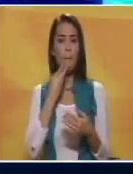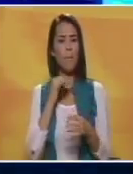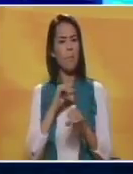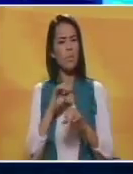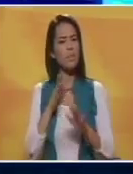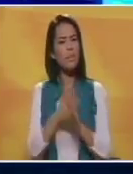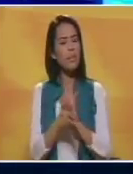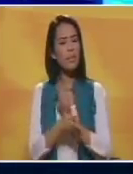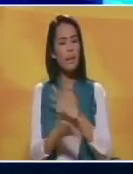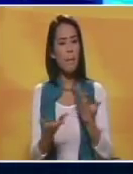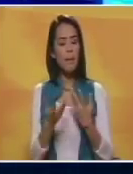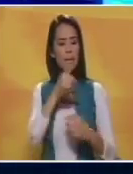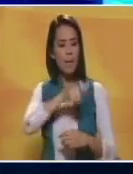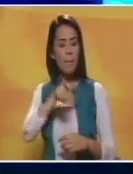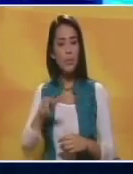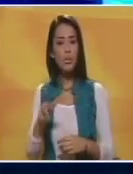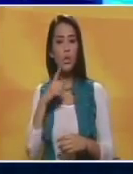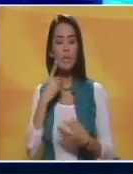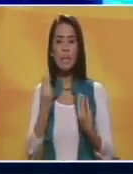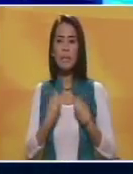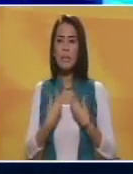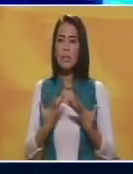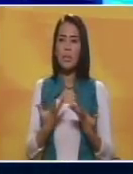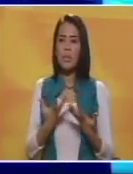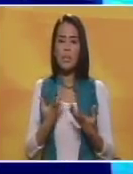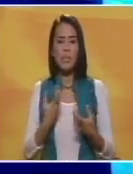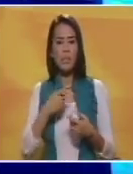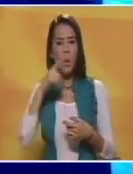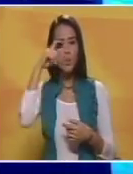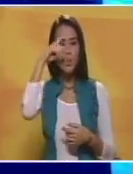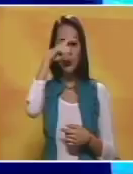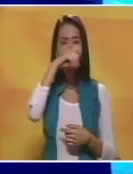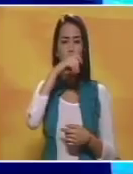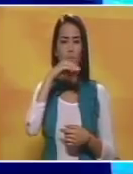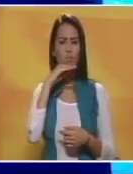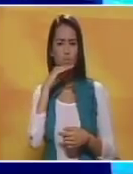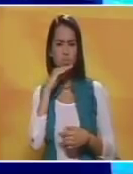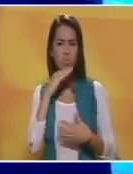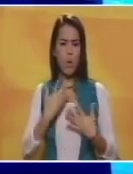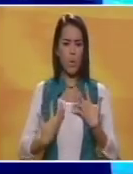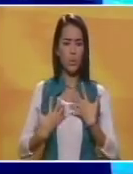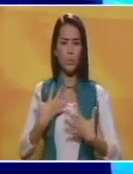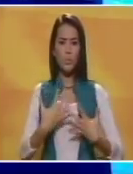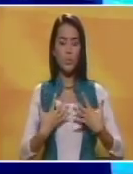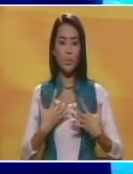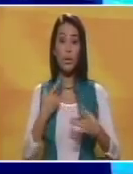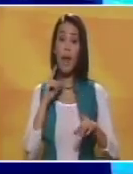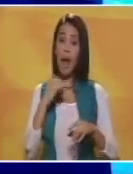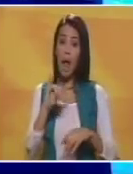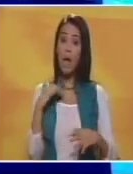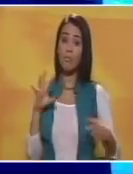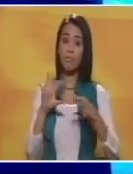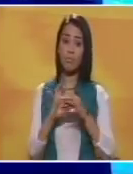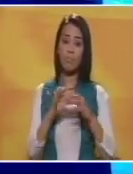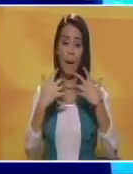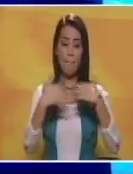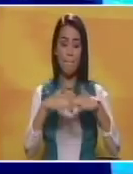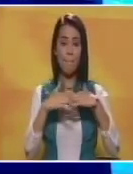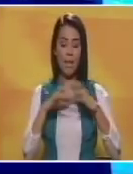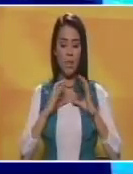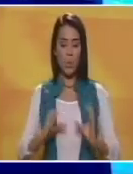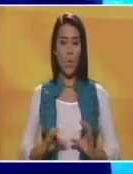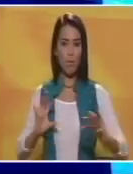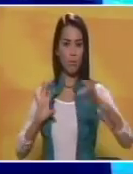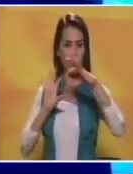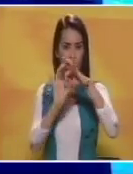sucede en el caso de esas personas que viven sumergidas en un estado de ira? Un estudio revela que existe un vínculo bastante fuerte entre la mente y